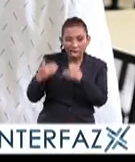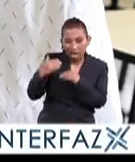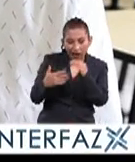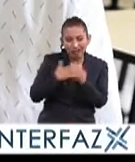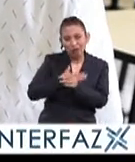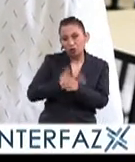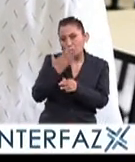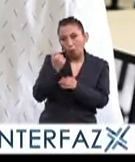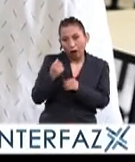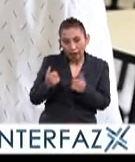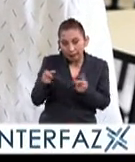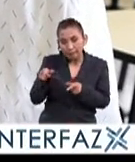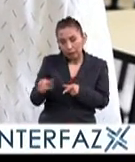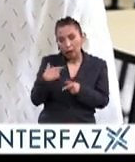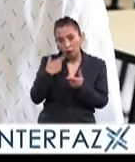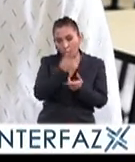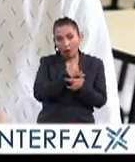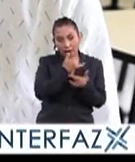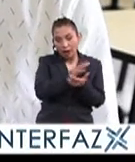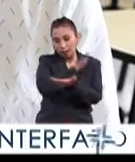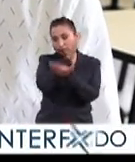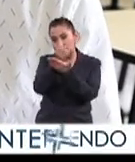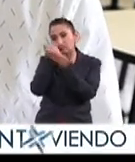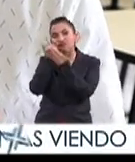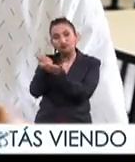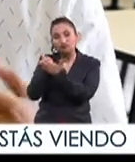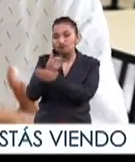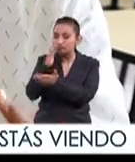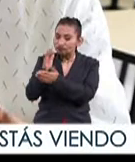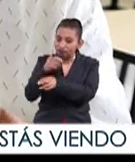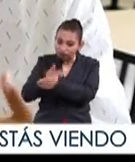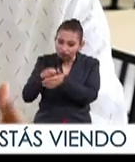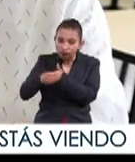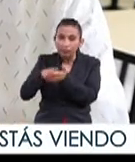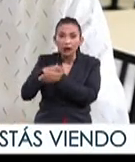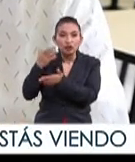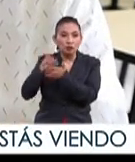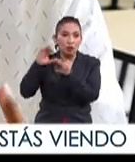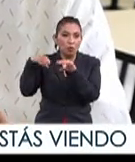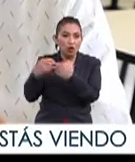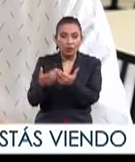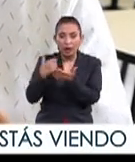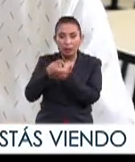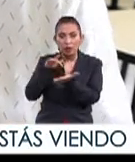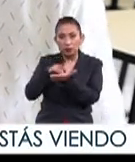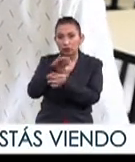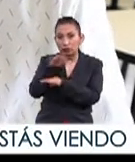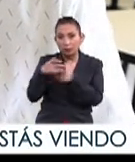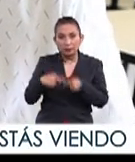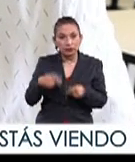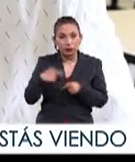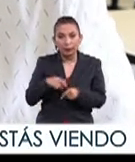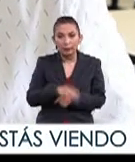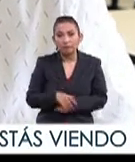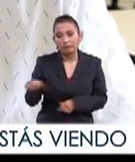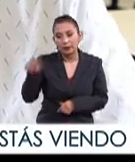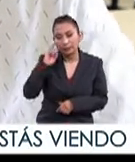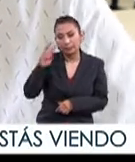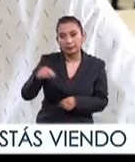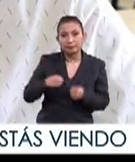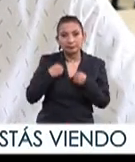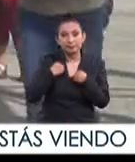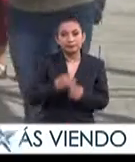muchas injusticias. Y bueno, los jóvenes son los que tienden a regresar a su comunidad y apoyar a toda la gente en donde